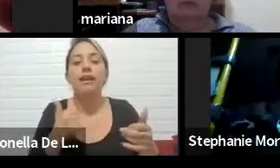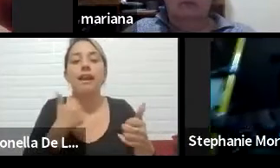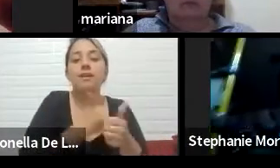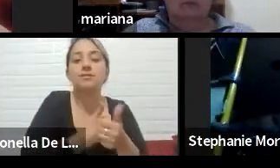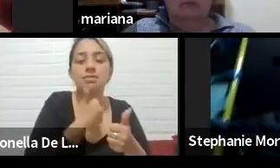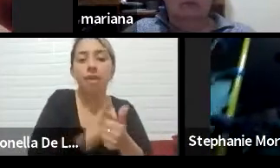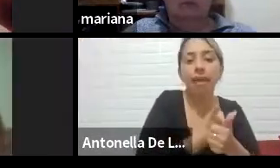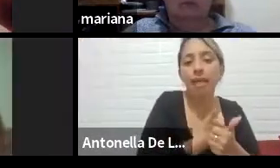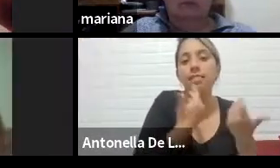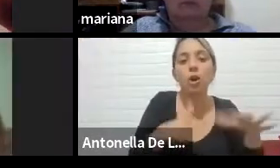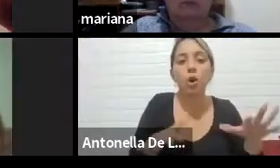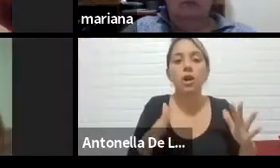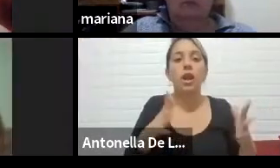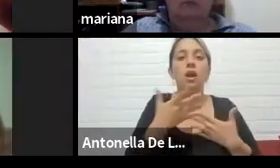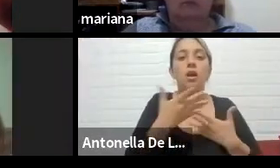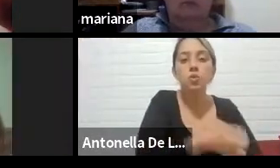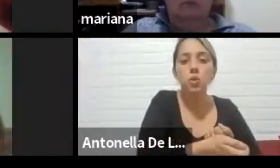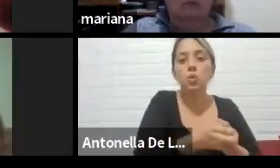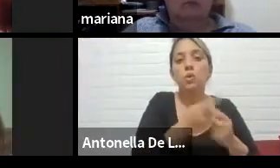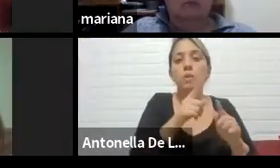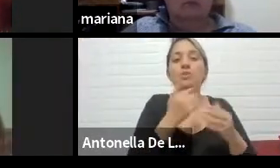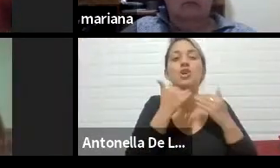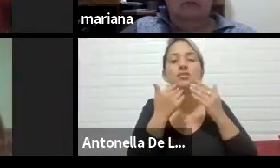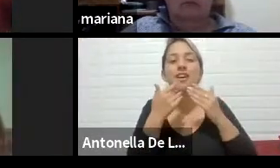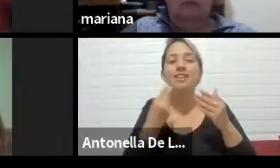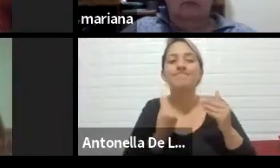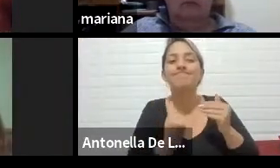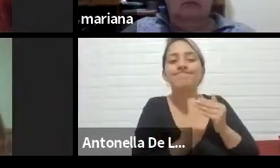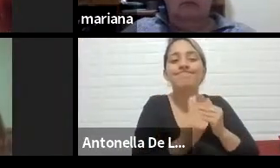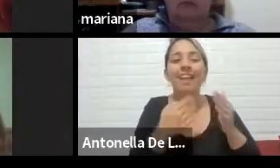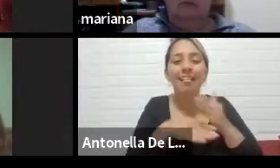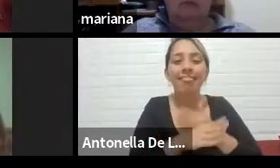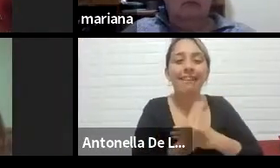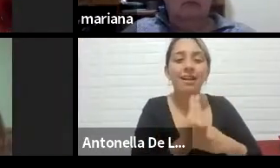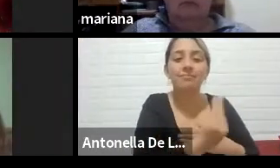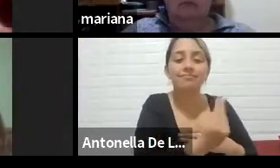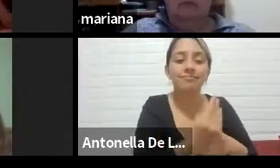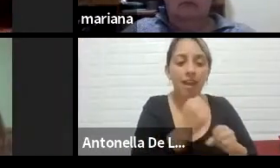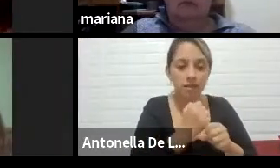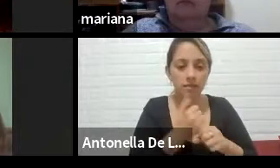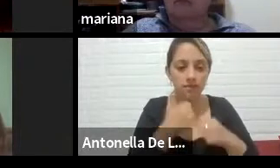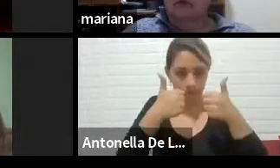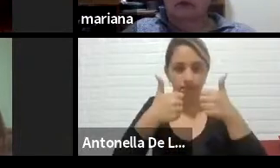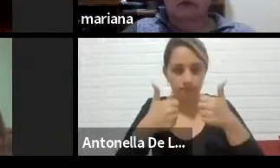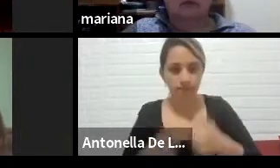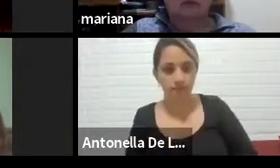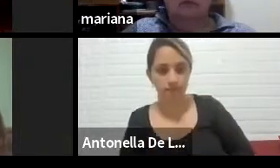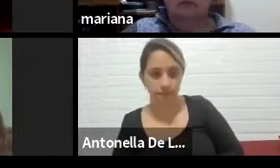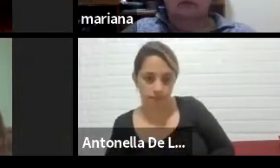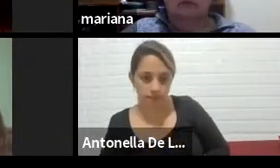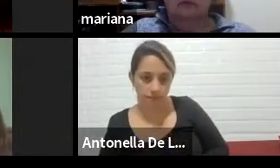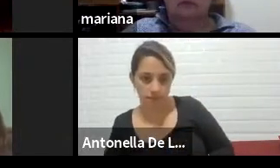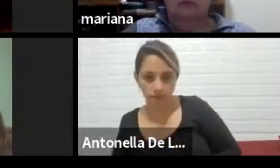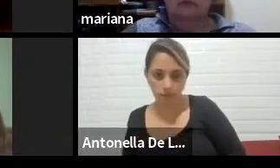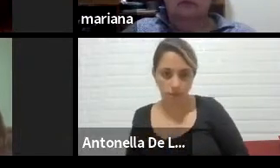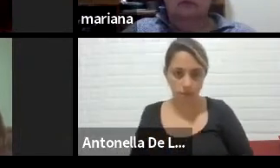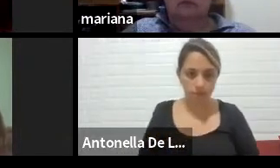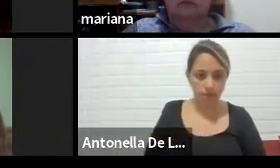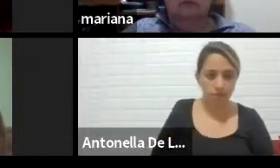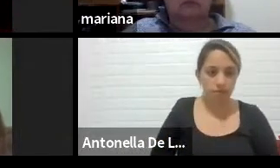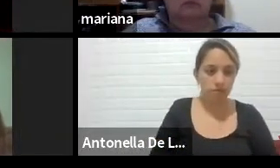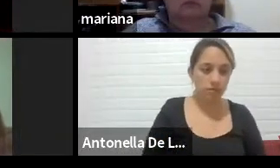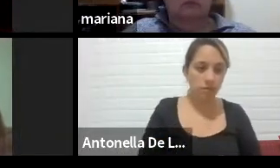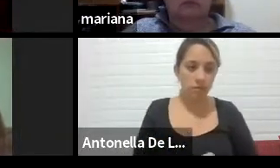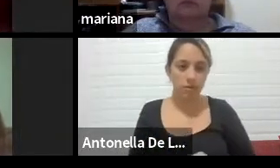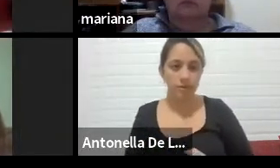decían, ingresar una persona extraña a la casa y esas cosas. Él es un chiquilín muy difícil. A veces le